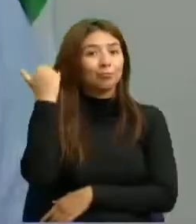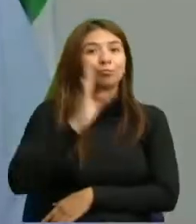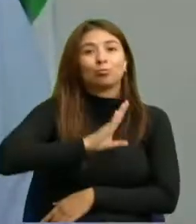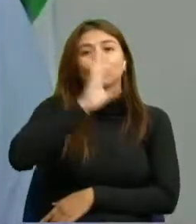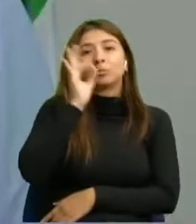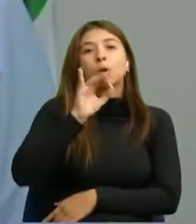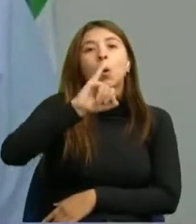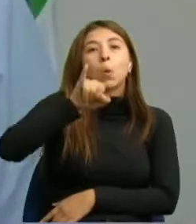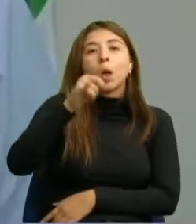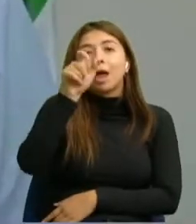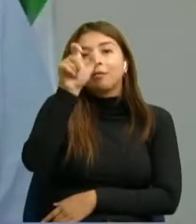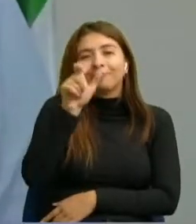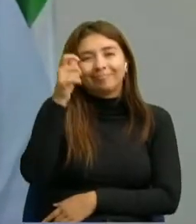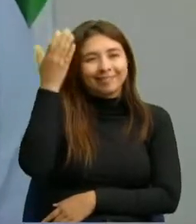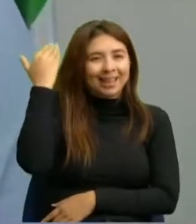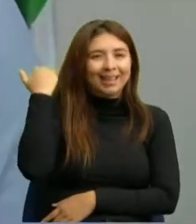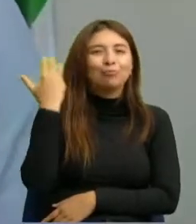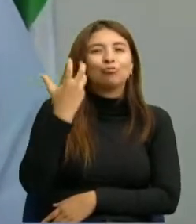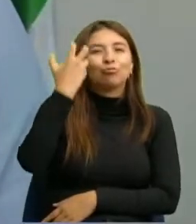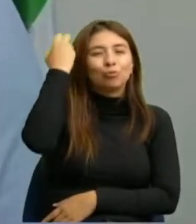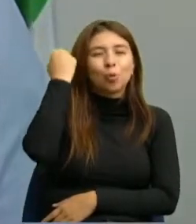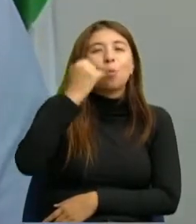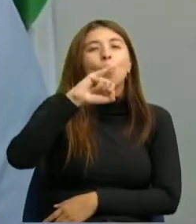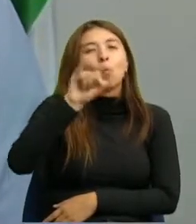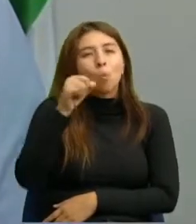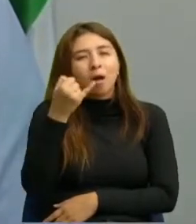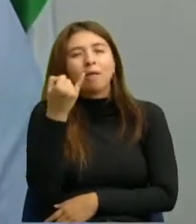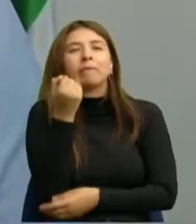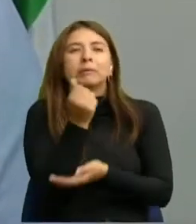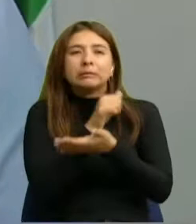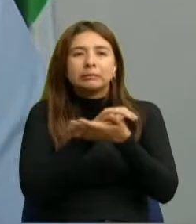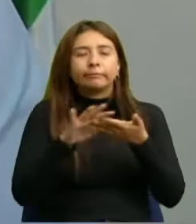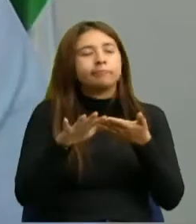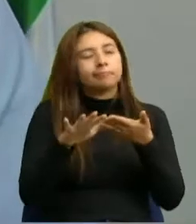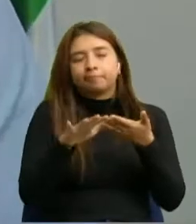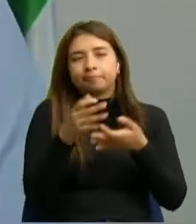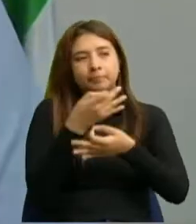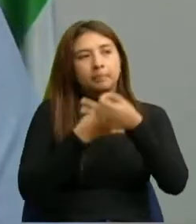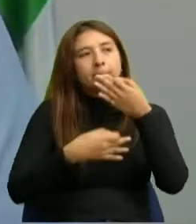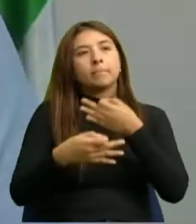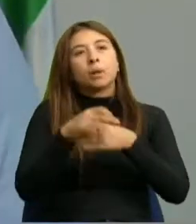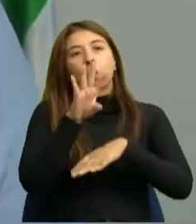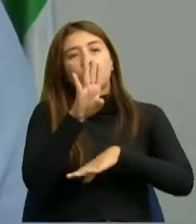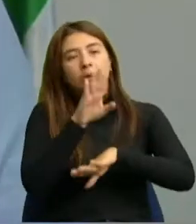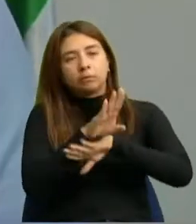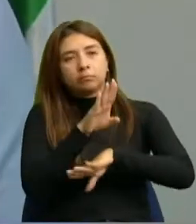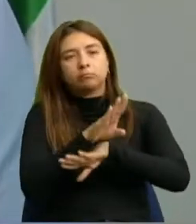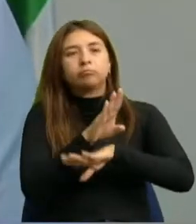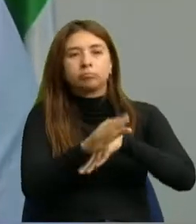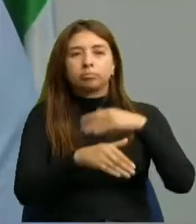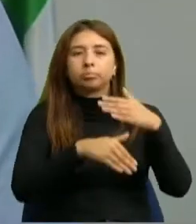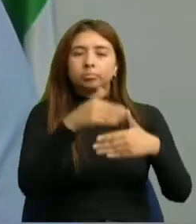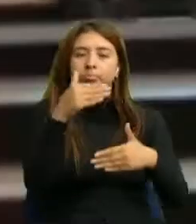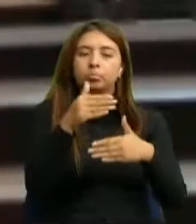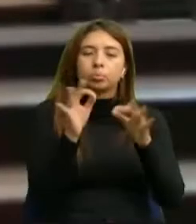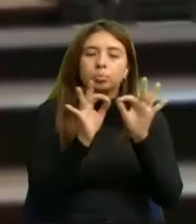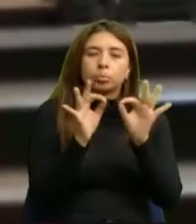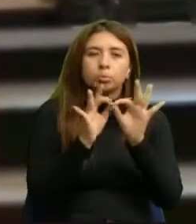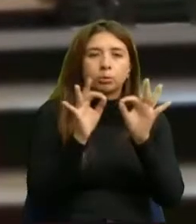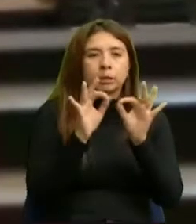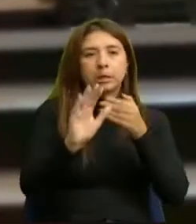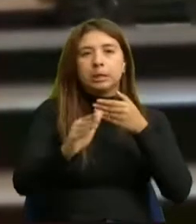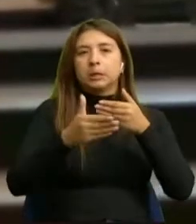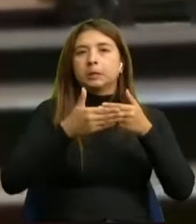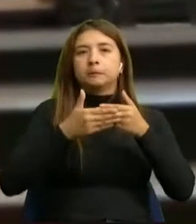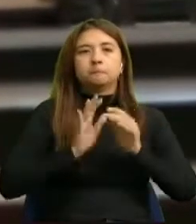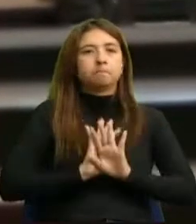Se dispondrá de la Santa Eucaristía a las 4 de la tarde el Jueves Santo y al terminar ella se hará el cierre de los templos. Es